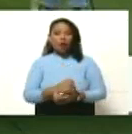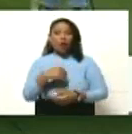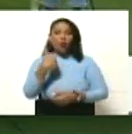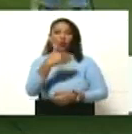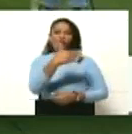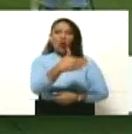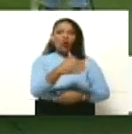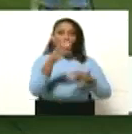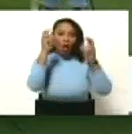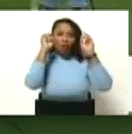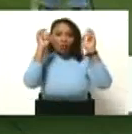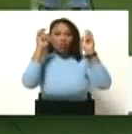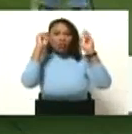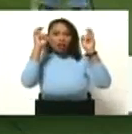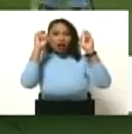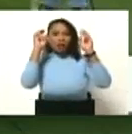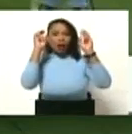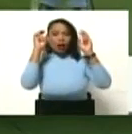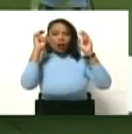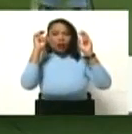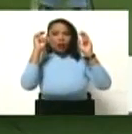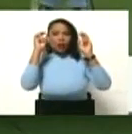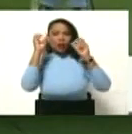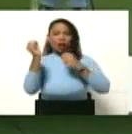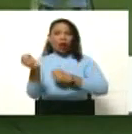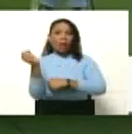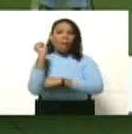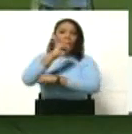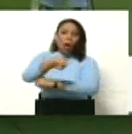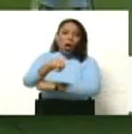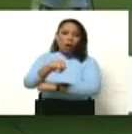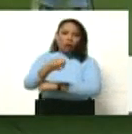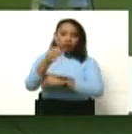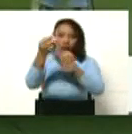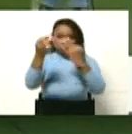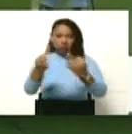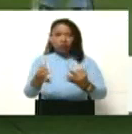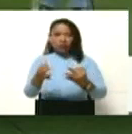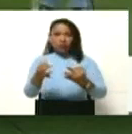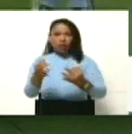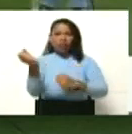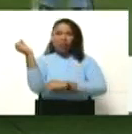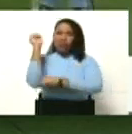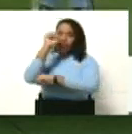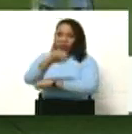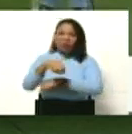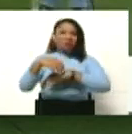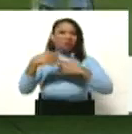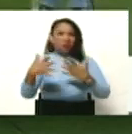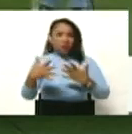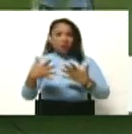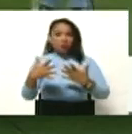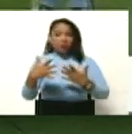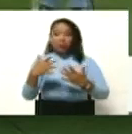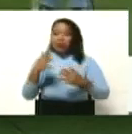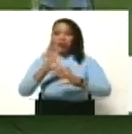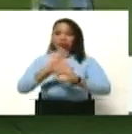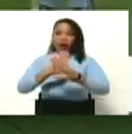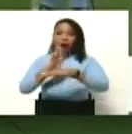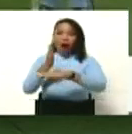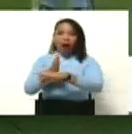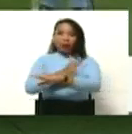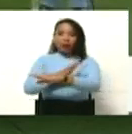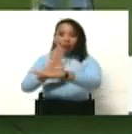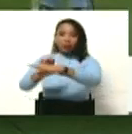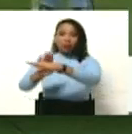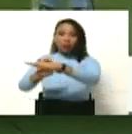la dispersión, es una derrota segura. Es una derrota cantada.